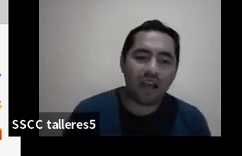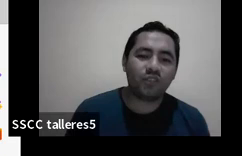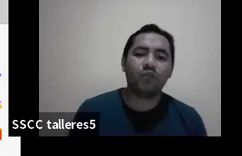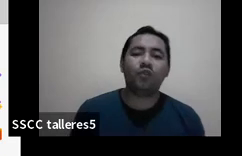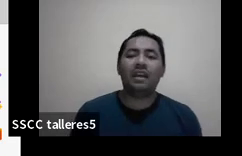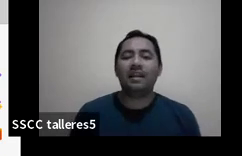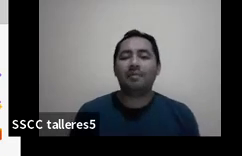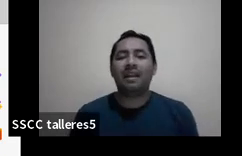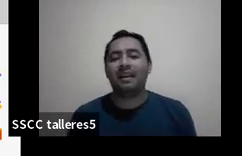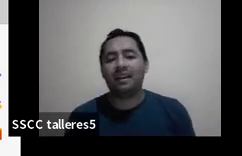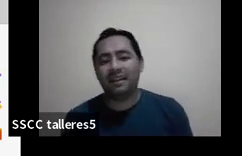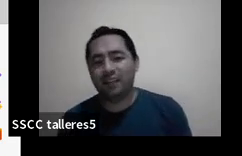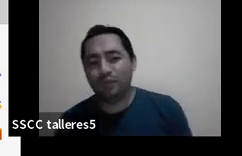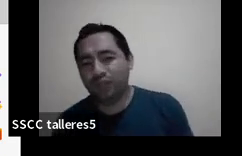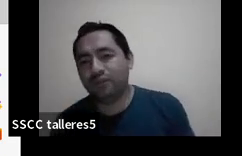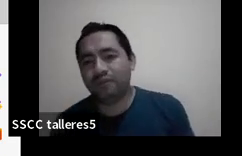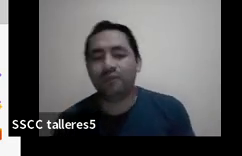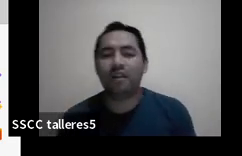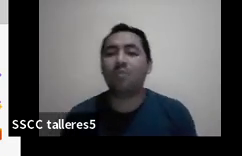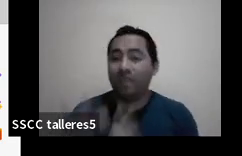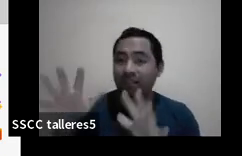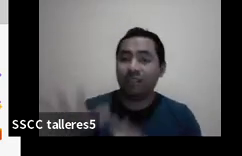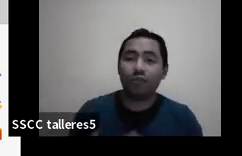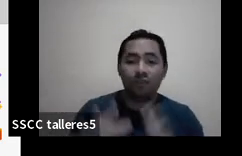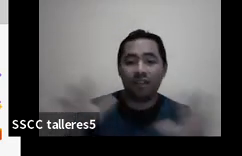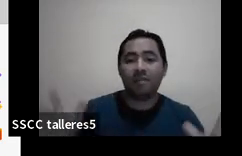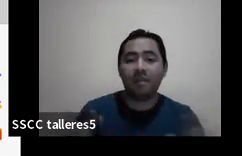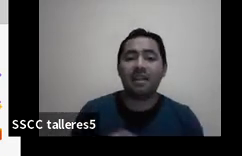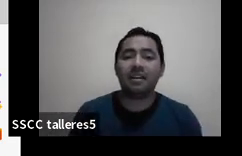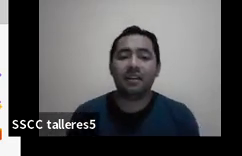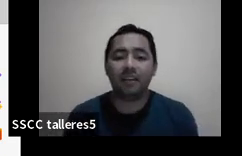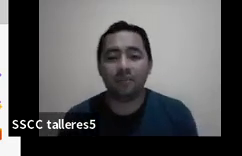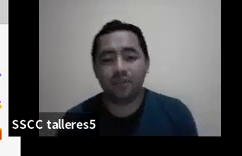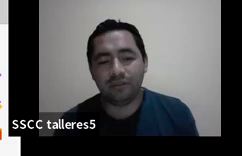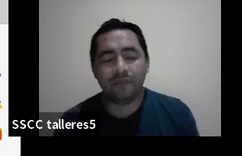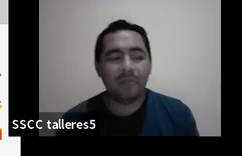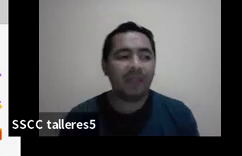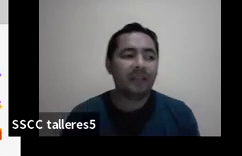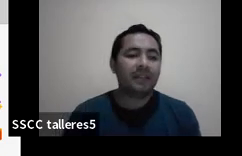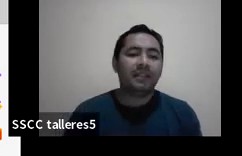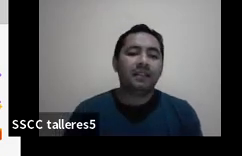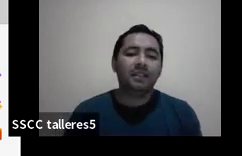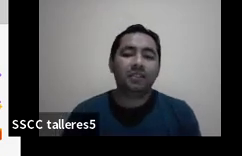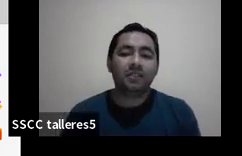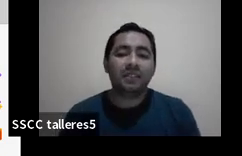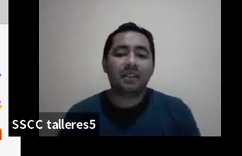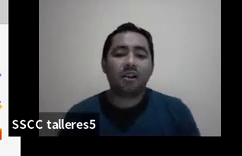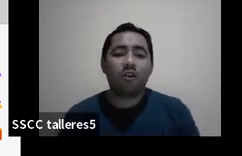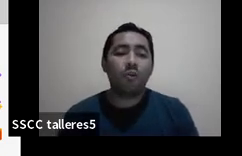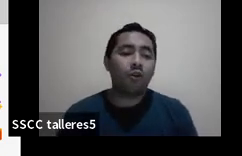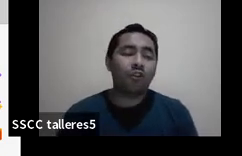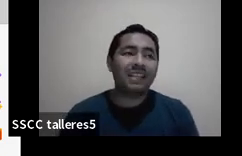el ocaso en la playa es bonito. La puesta del sol en la playa es bonito.